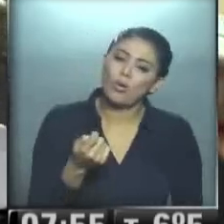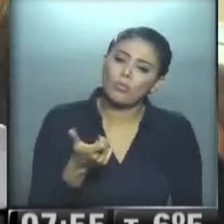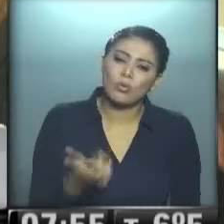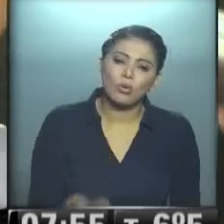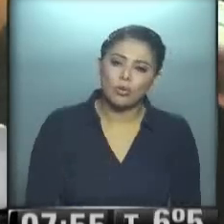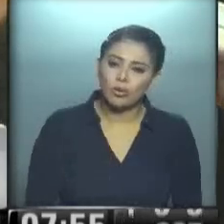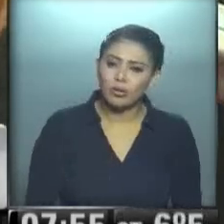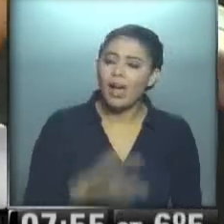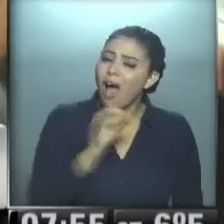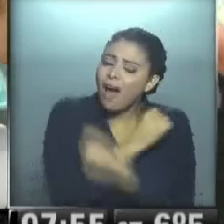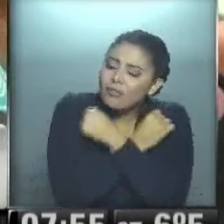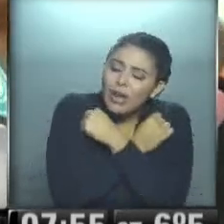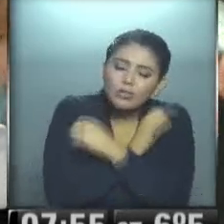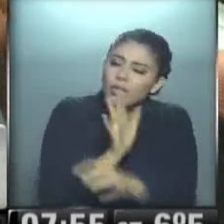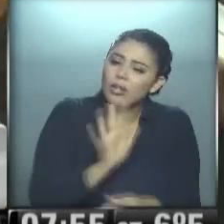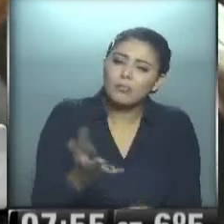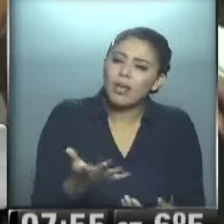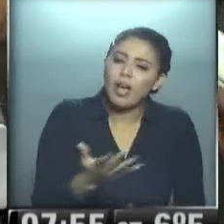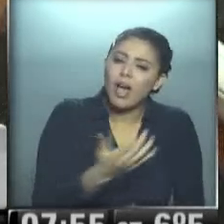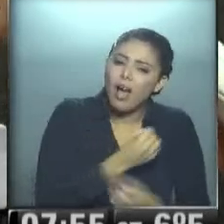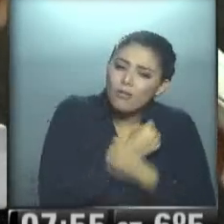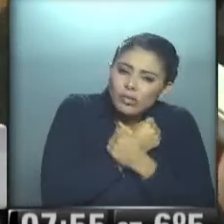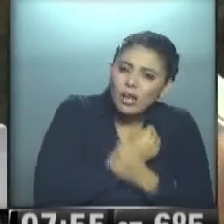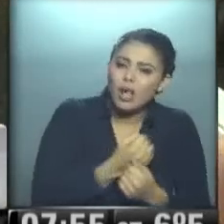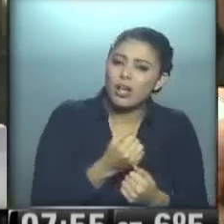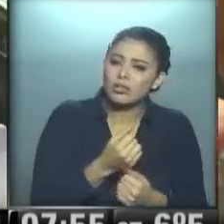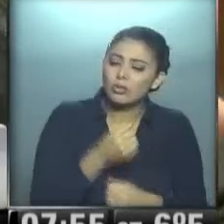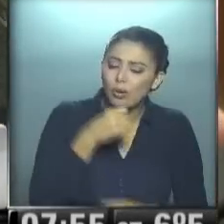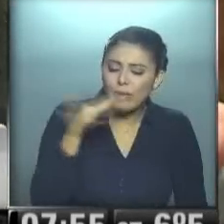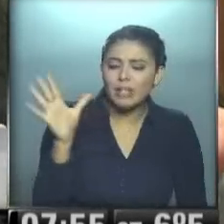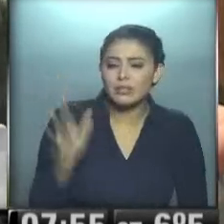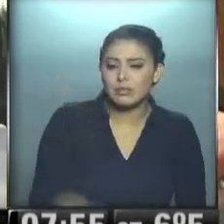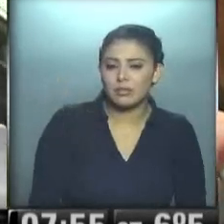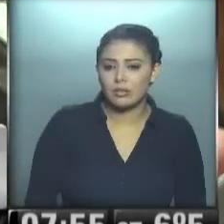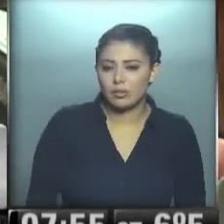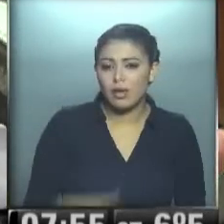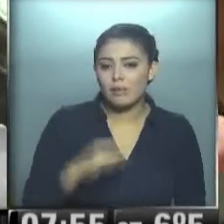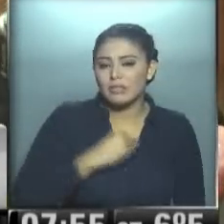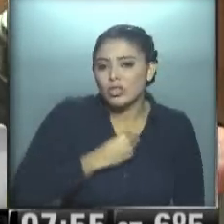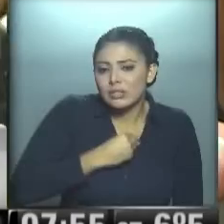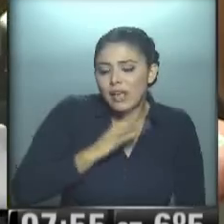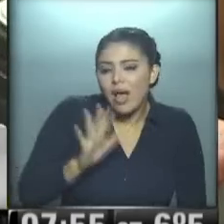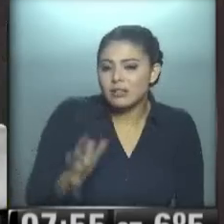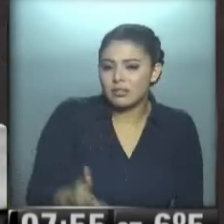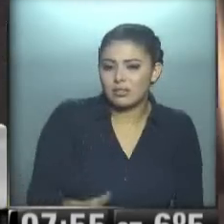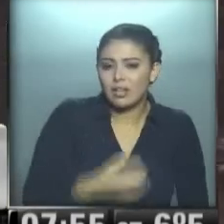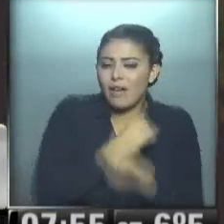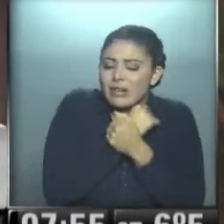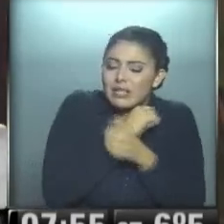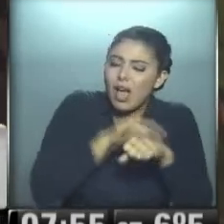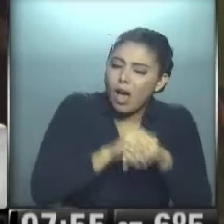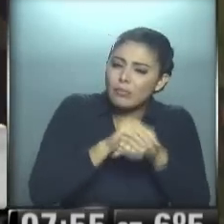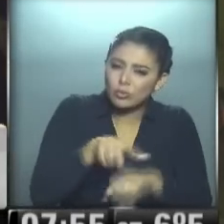Poca. Un abrazo, un abrazo que era lo que más sentía yo, ¿no? Una abrazada al amigo en este